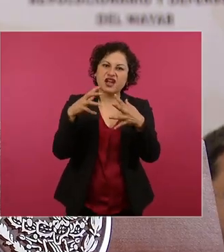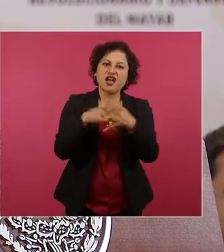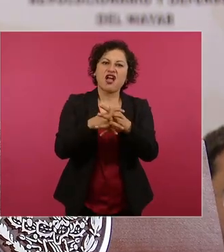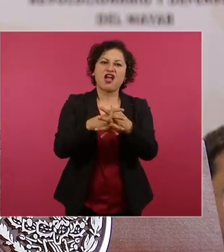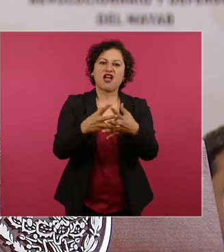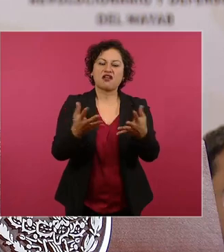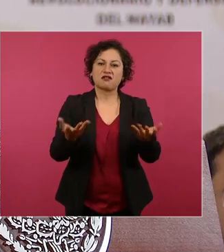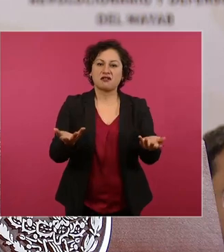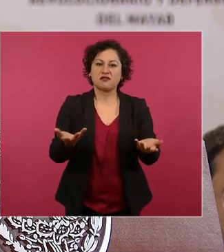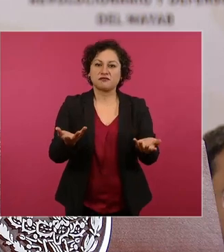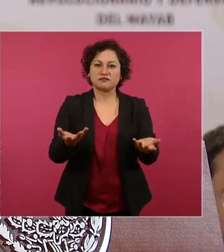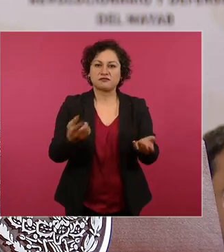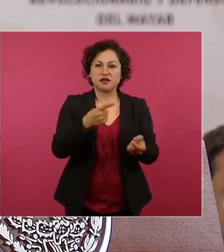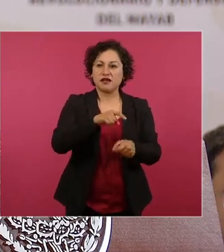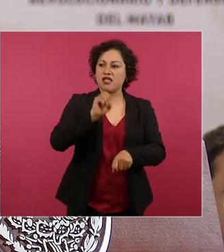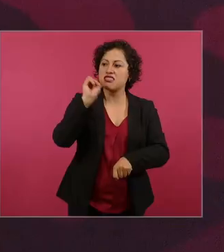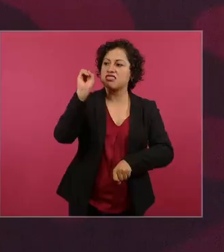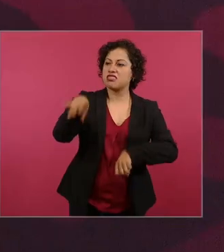tirar lodo